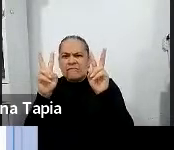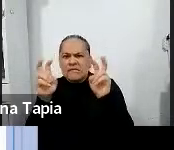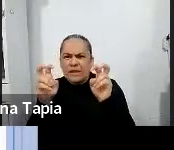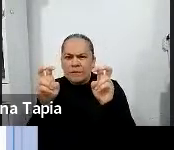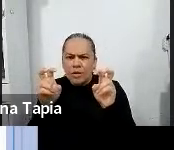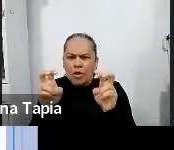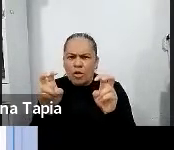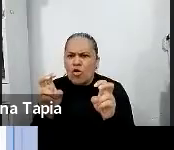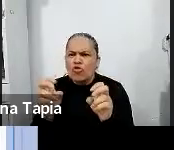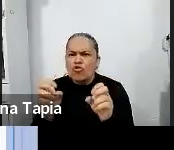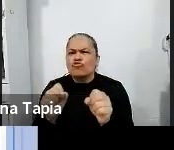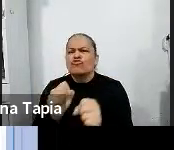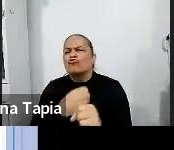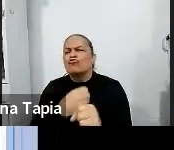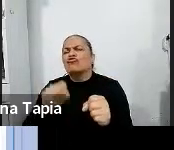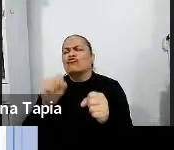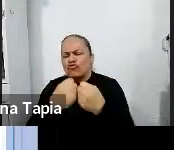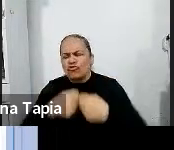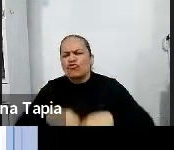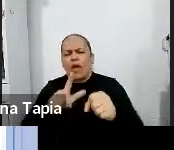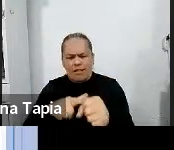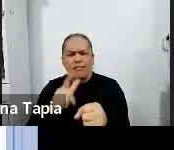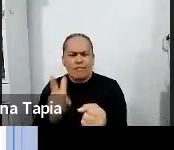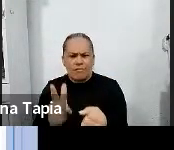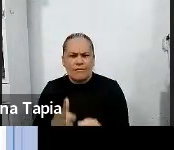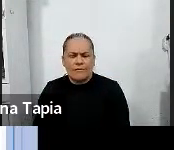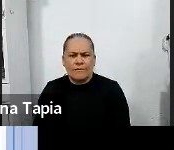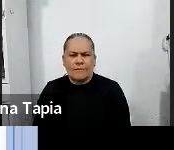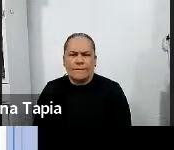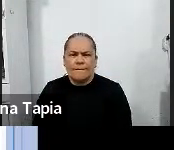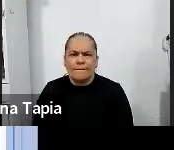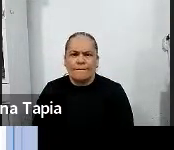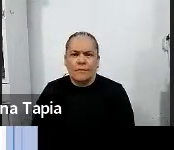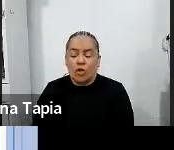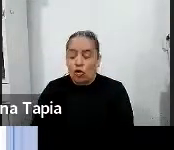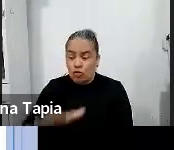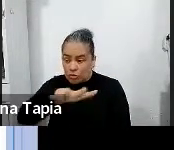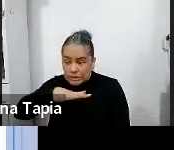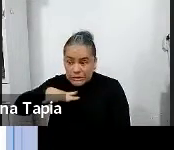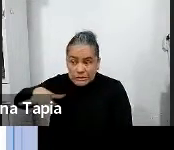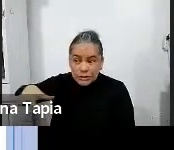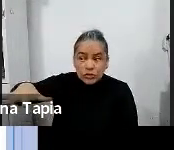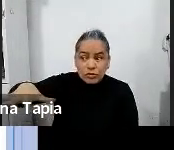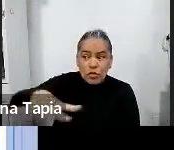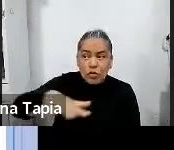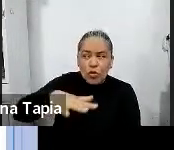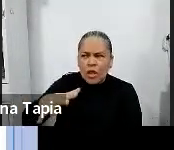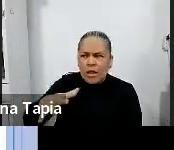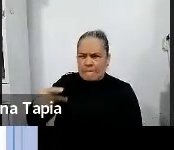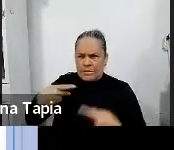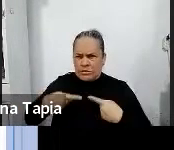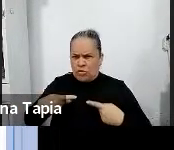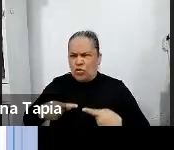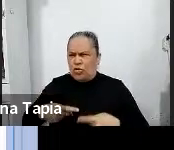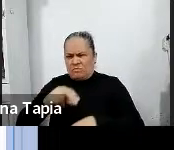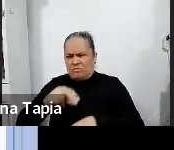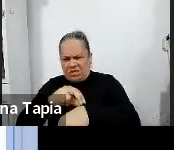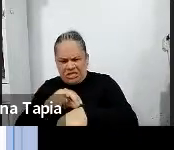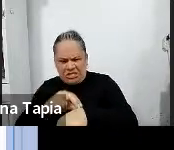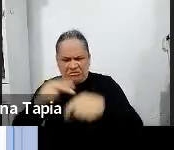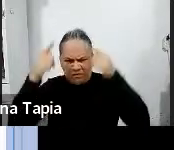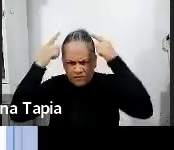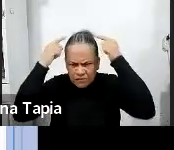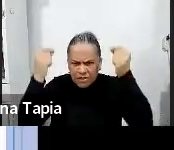Y generalmente todas las personas que trabajamos en el ámbito de la salud, todas las personas que brindamos servicios, tenemos